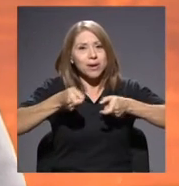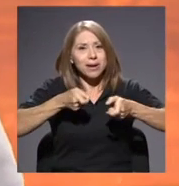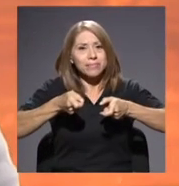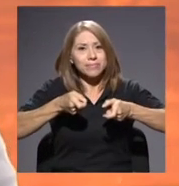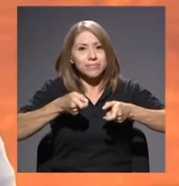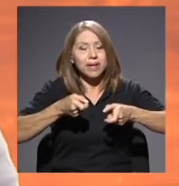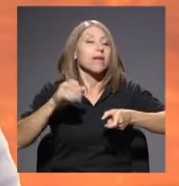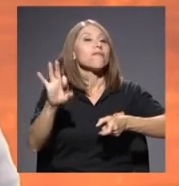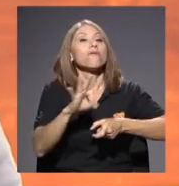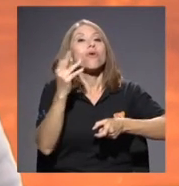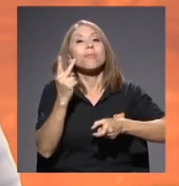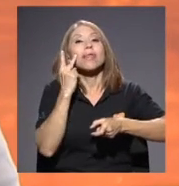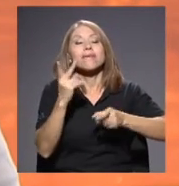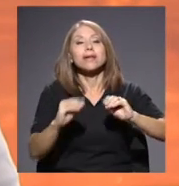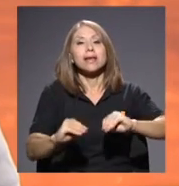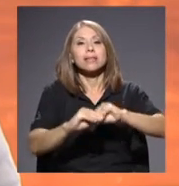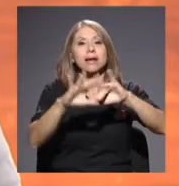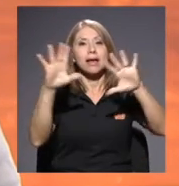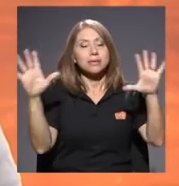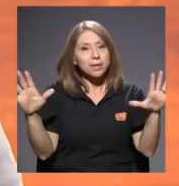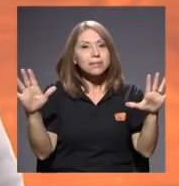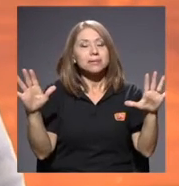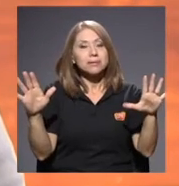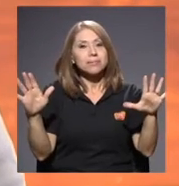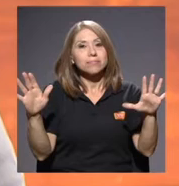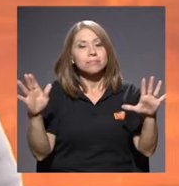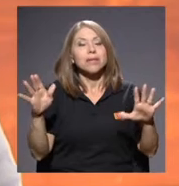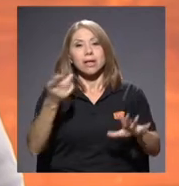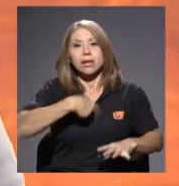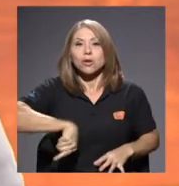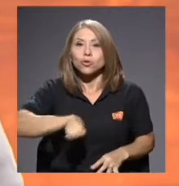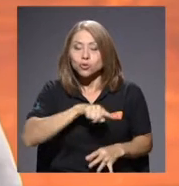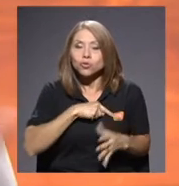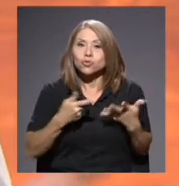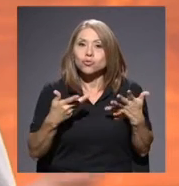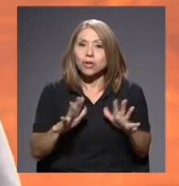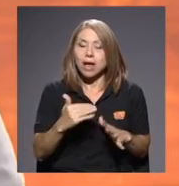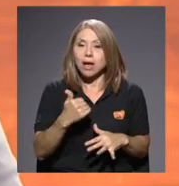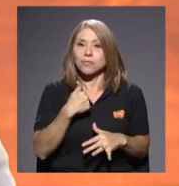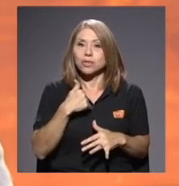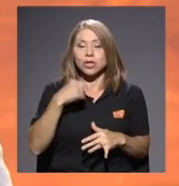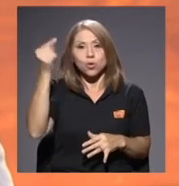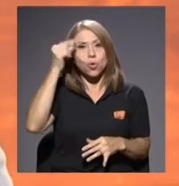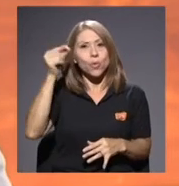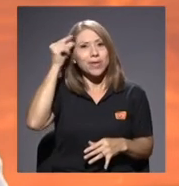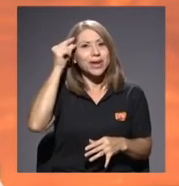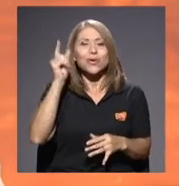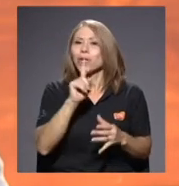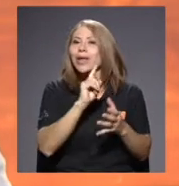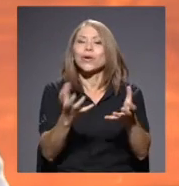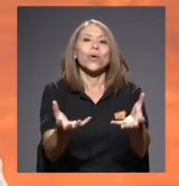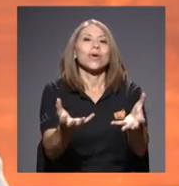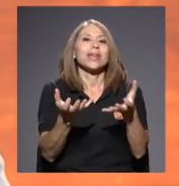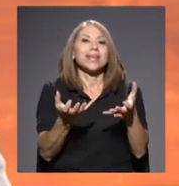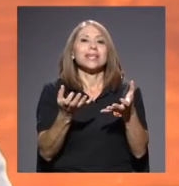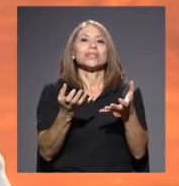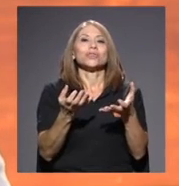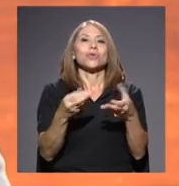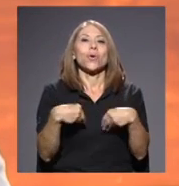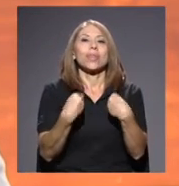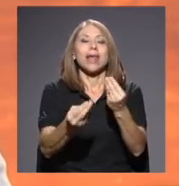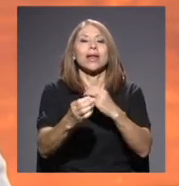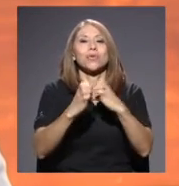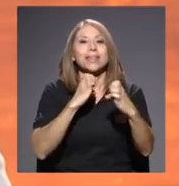ver esa transparencia, y es a partir de ahí que hemos tenido, digamos, un gobierno que inclusive no le quiso dar una entrevista al cierre del año